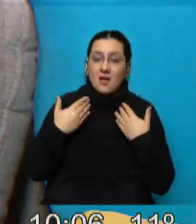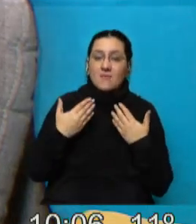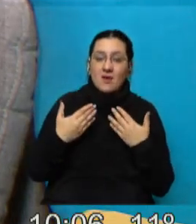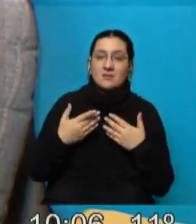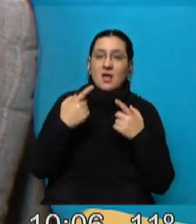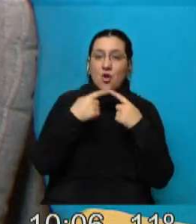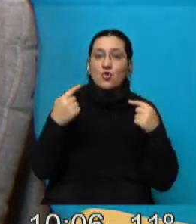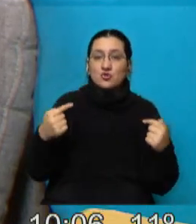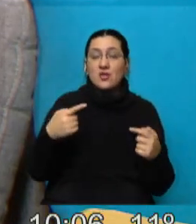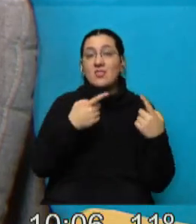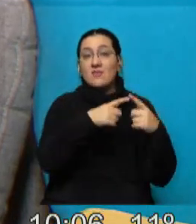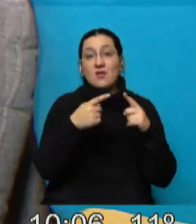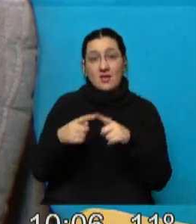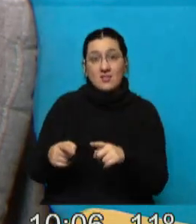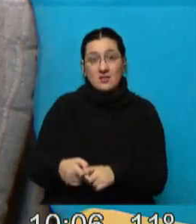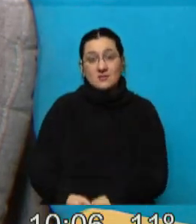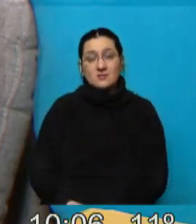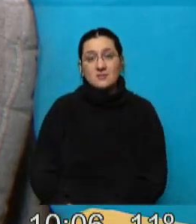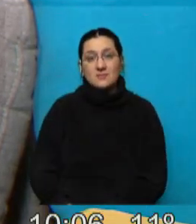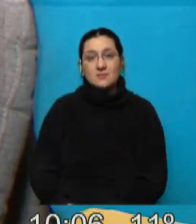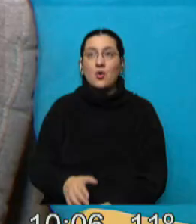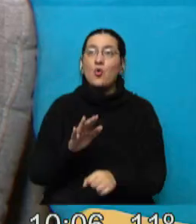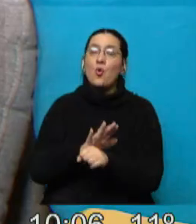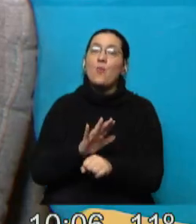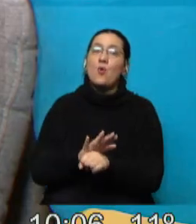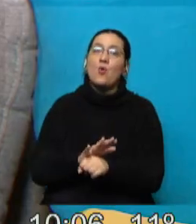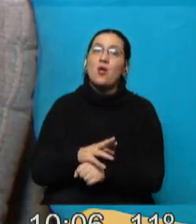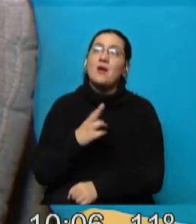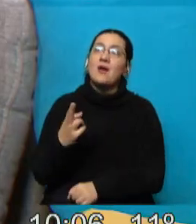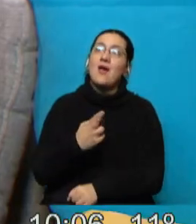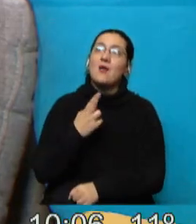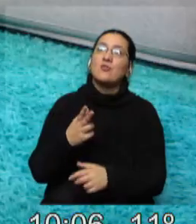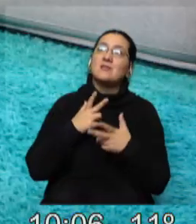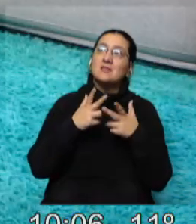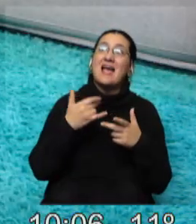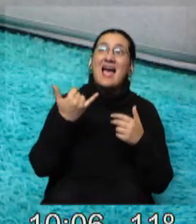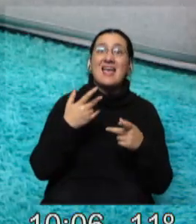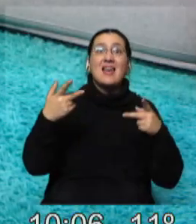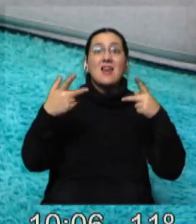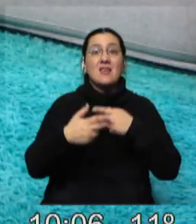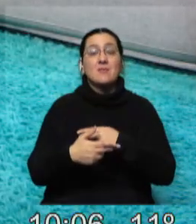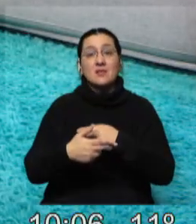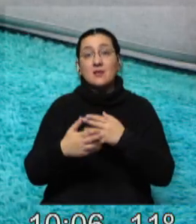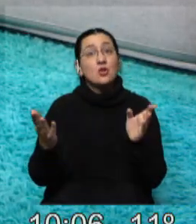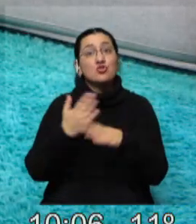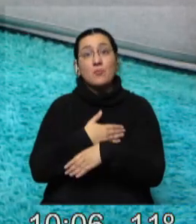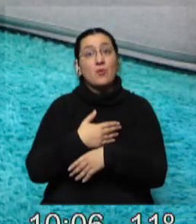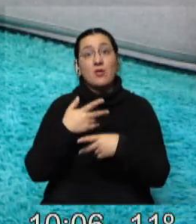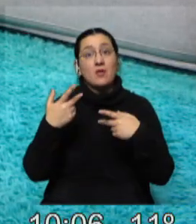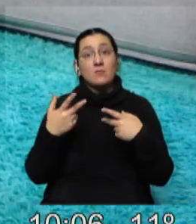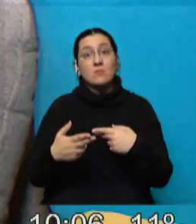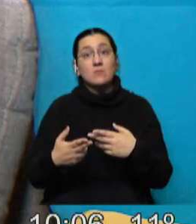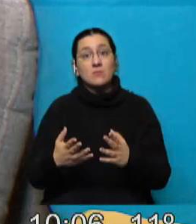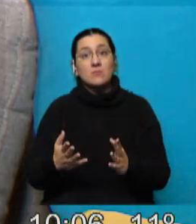cosas diferentes que habitualmente no hacemos. Es como medio raro esto de decir hay límites que son inquebrantables. Bueno,